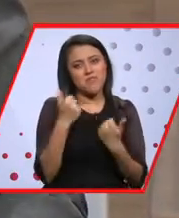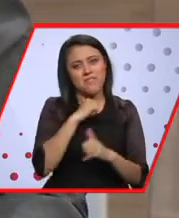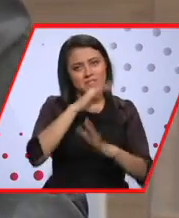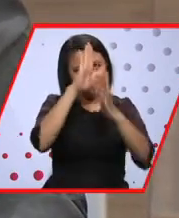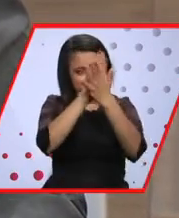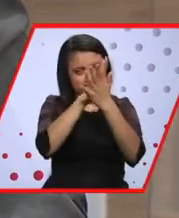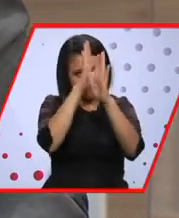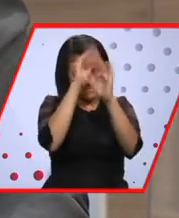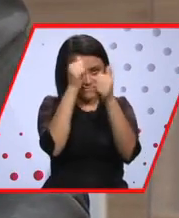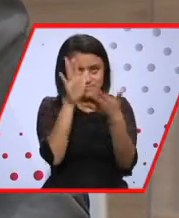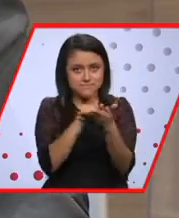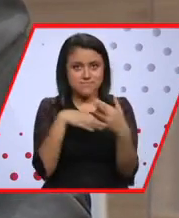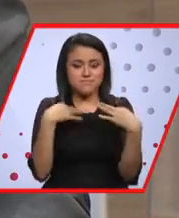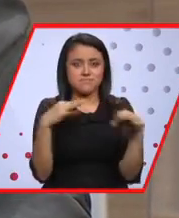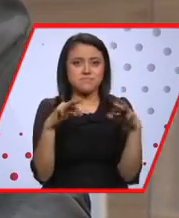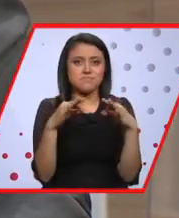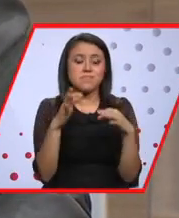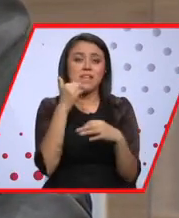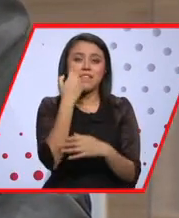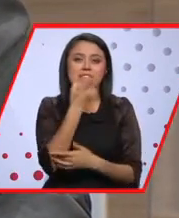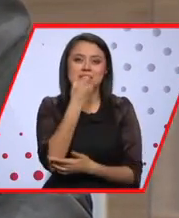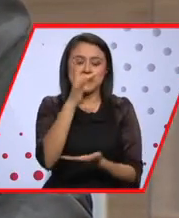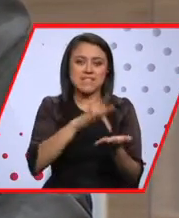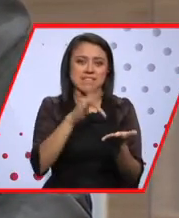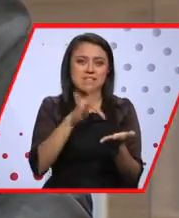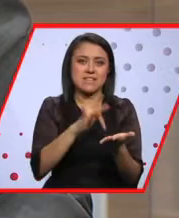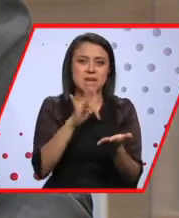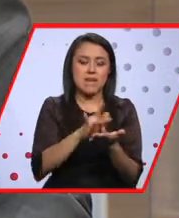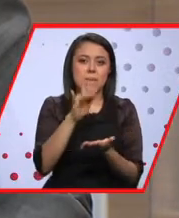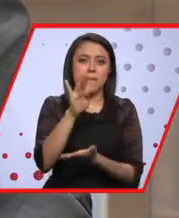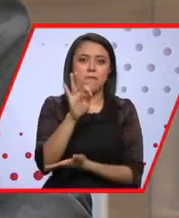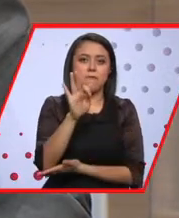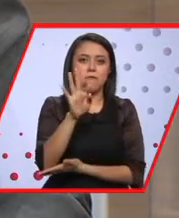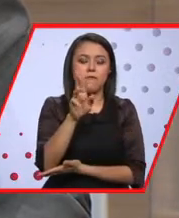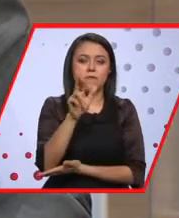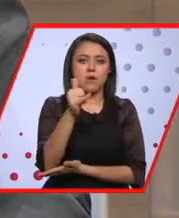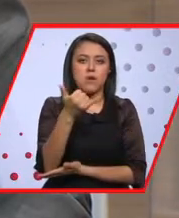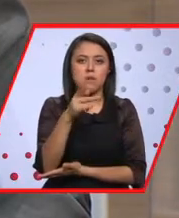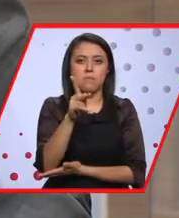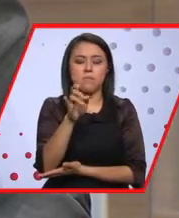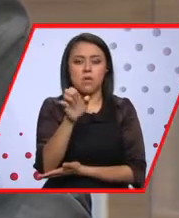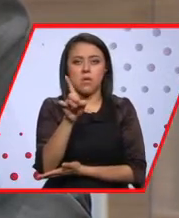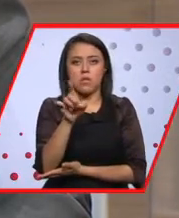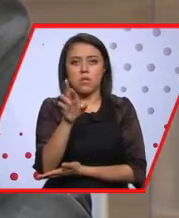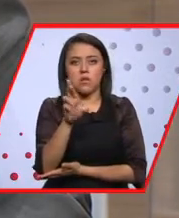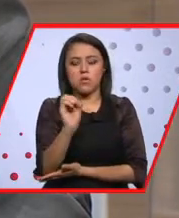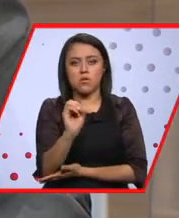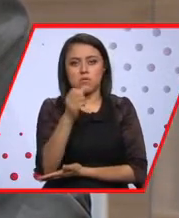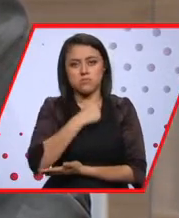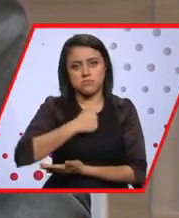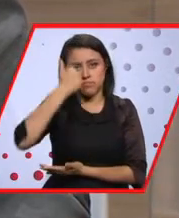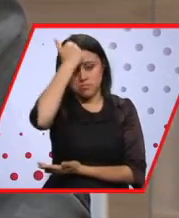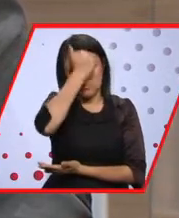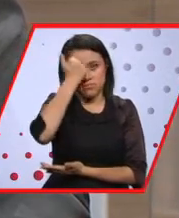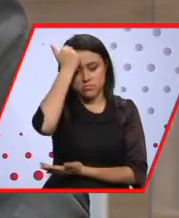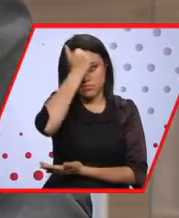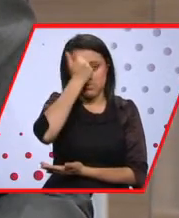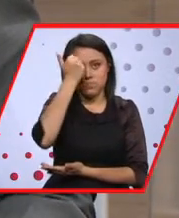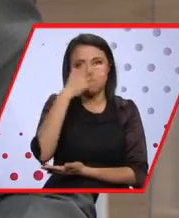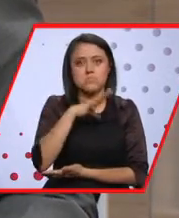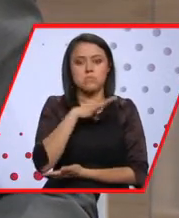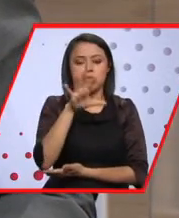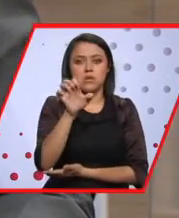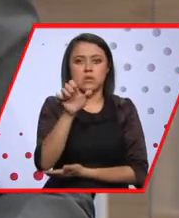cosas. Quiero agradecer a Fray Pedro Sánchez Acosta, sacerdote franciscano, tercera orden,